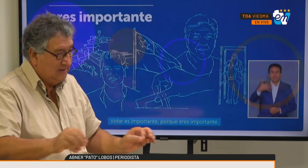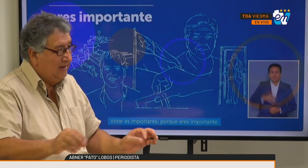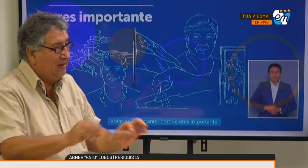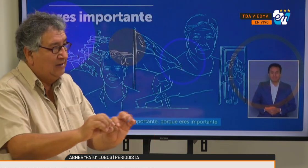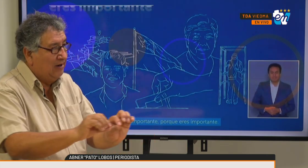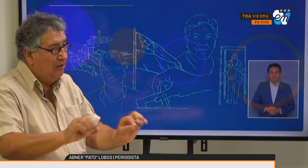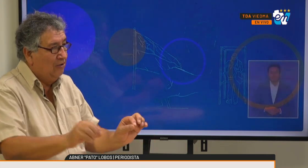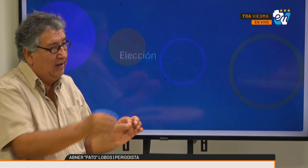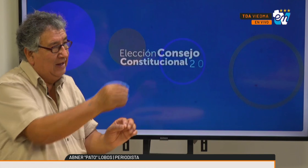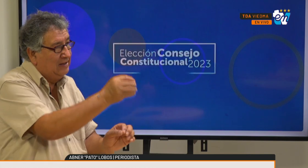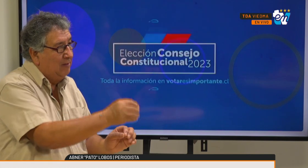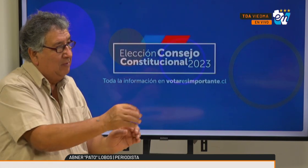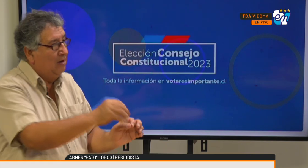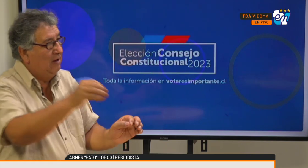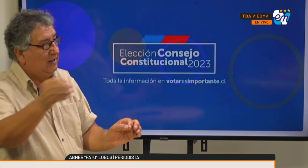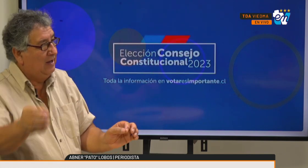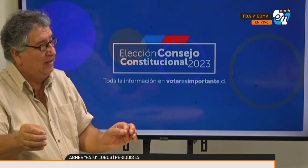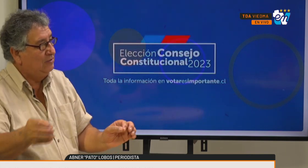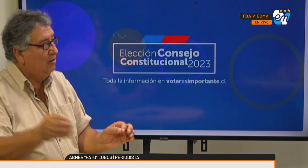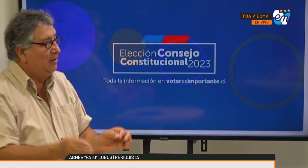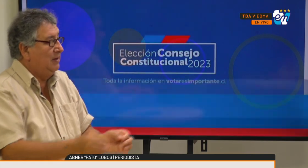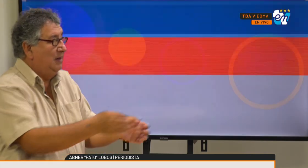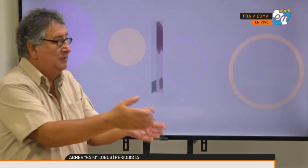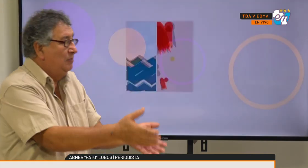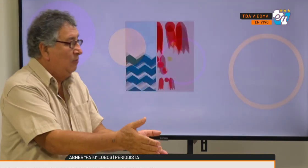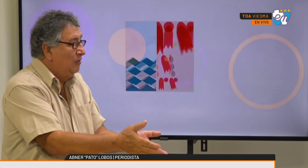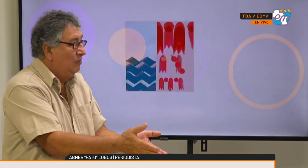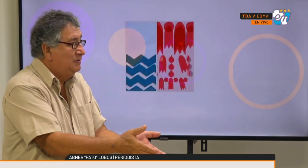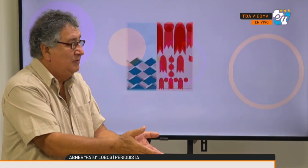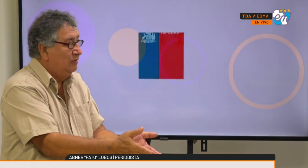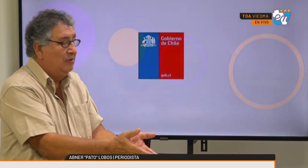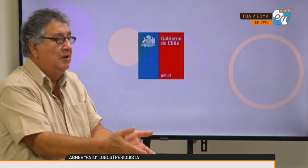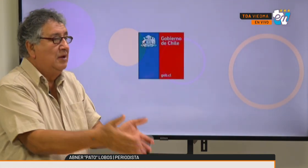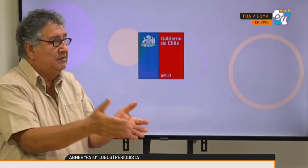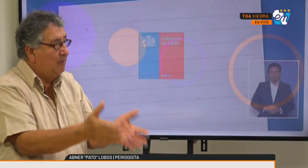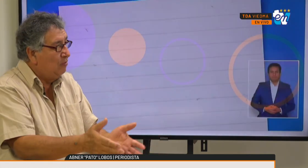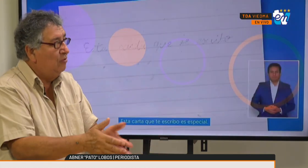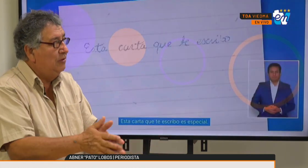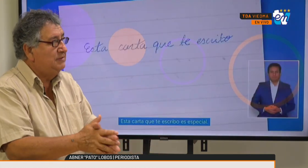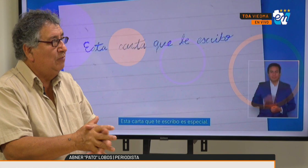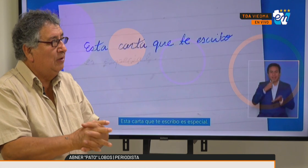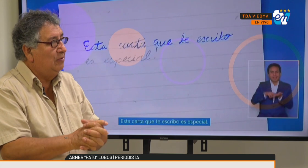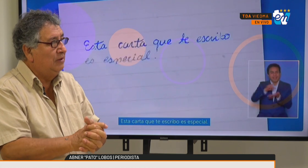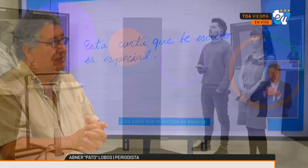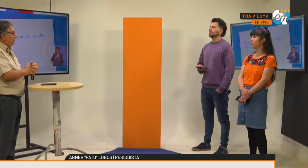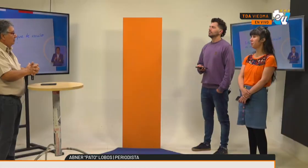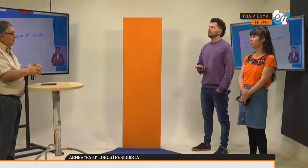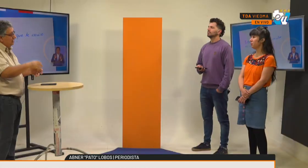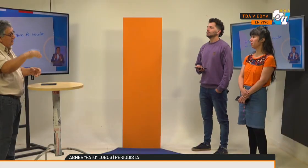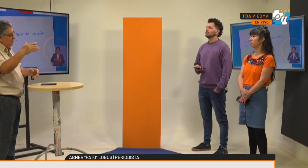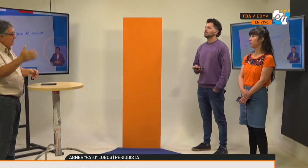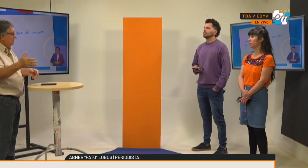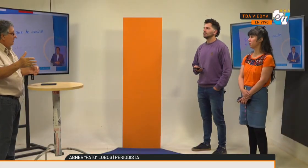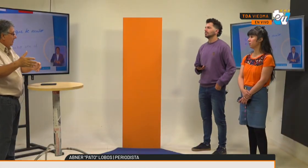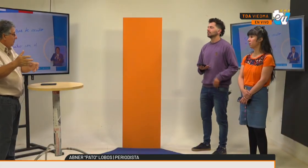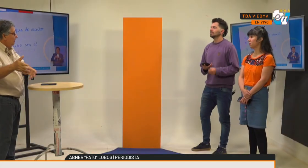en ese interdendo entre la primera vuelta y la segunda vuelta que hacer un acuerdo con ese sector se aprobó ese acuerdo con ese sector